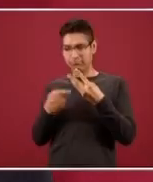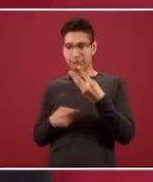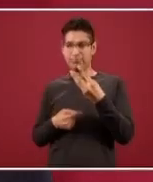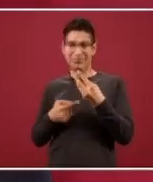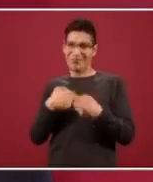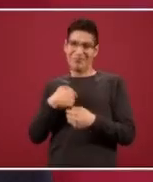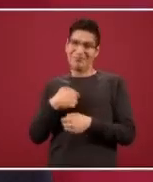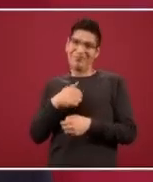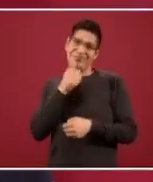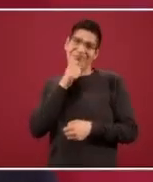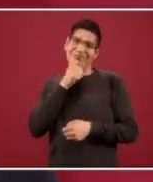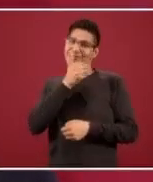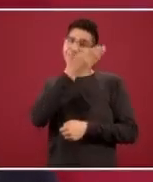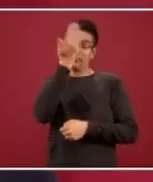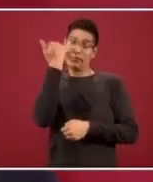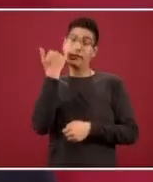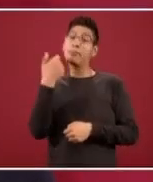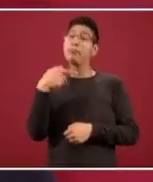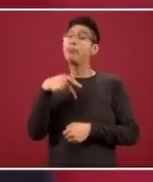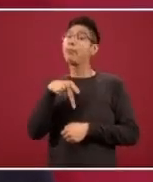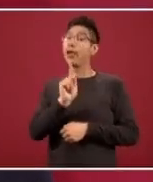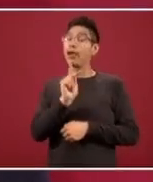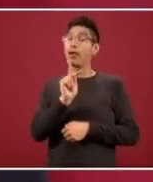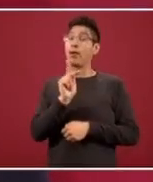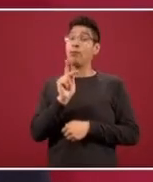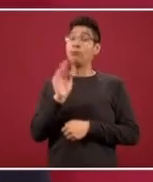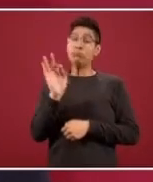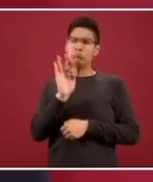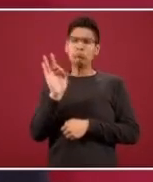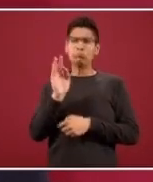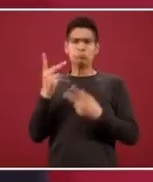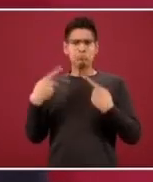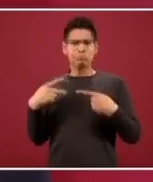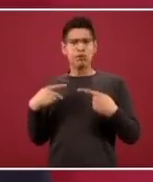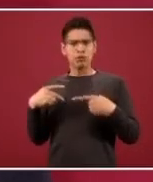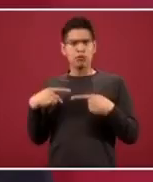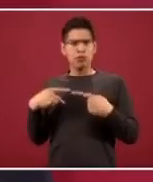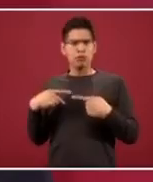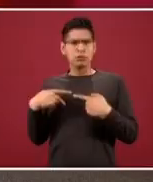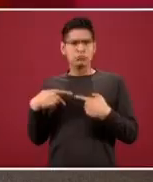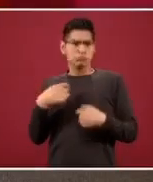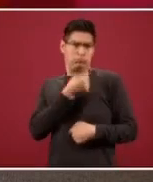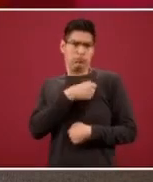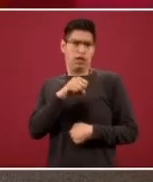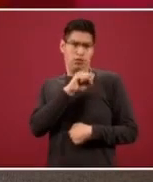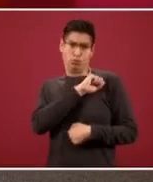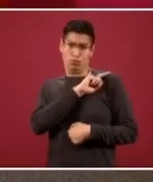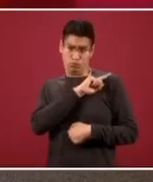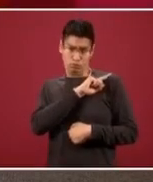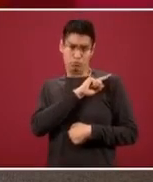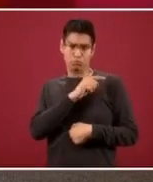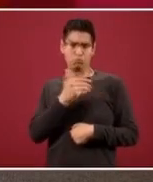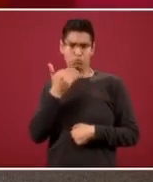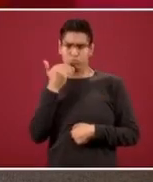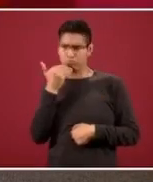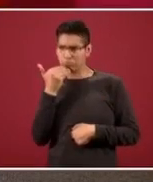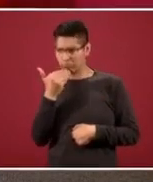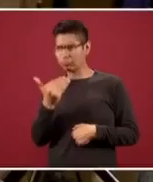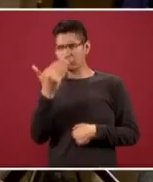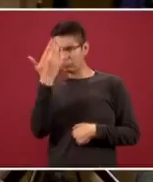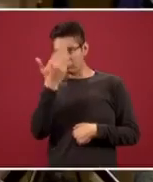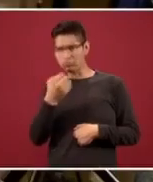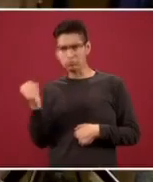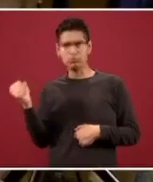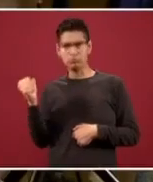hospitales tengan el apoyo de expertos en materia de sanidad, en materia de epidemiología, de